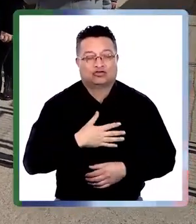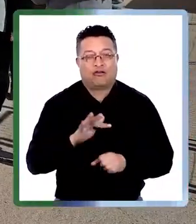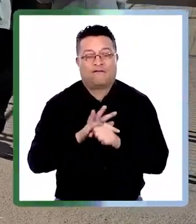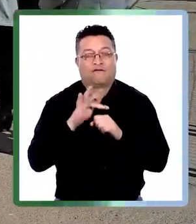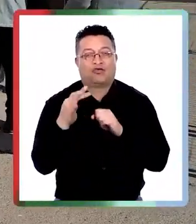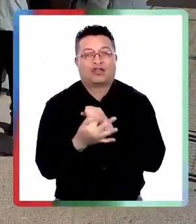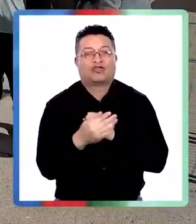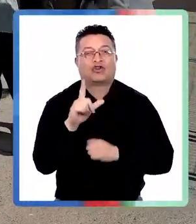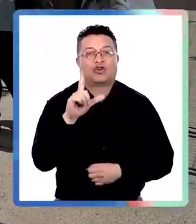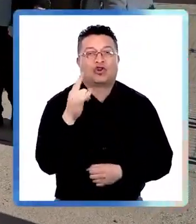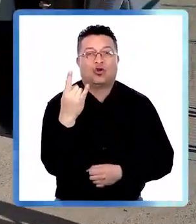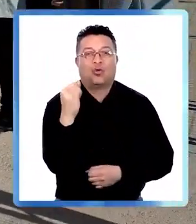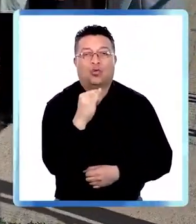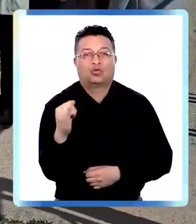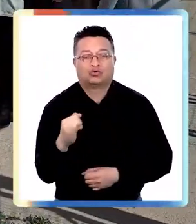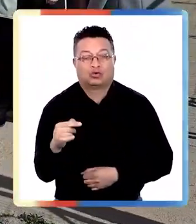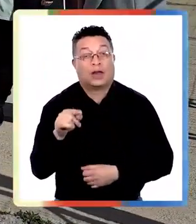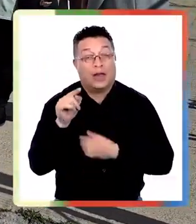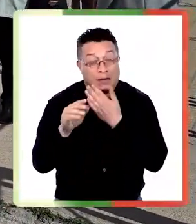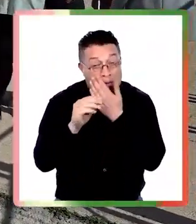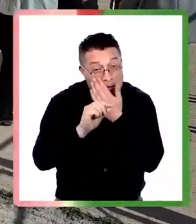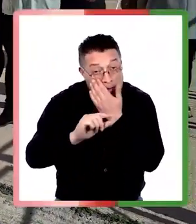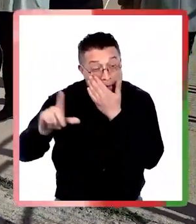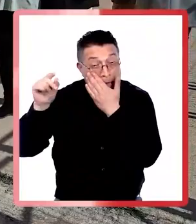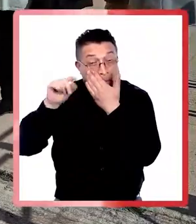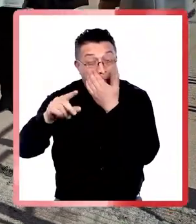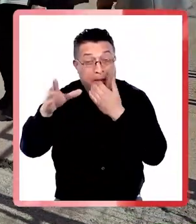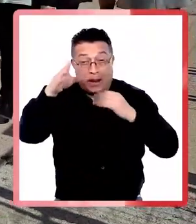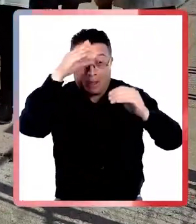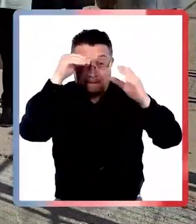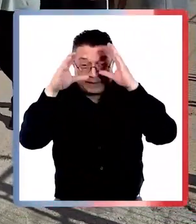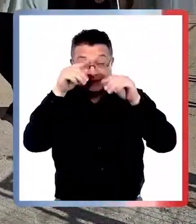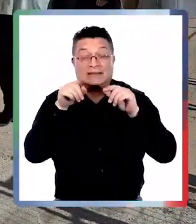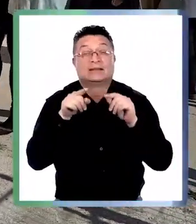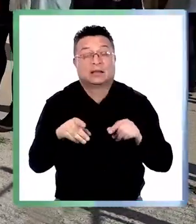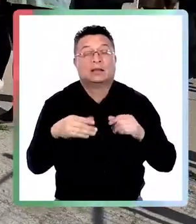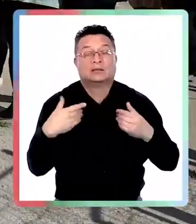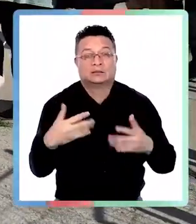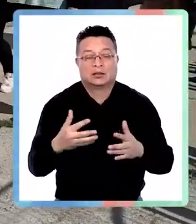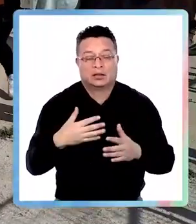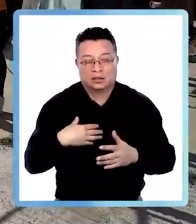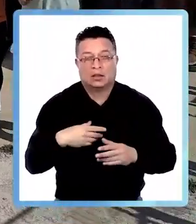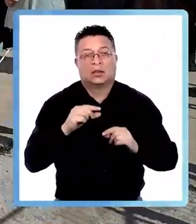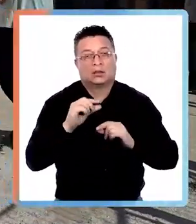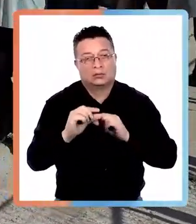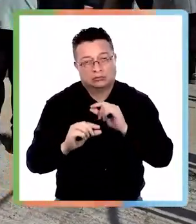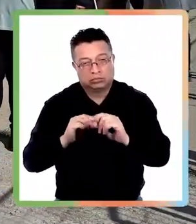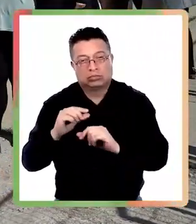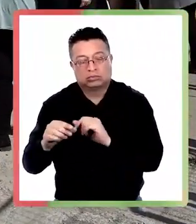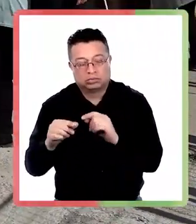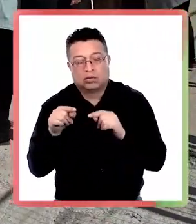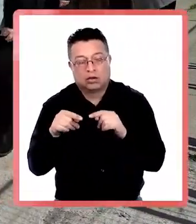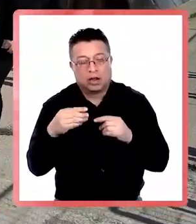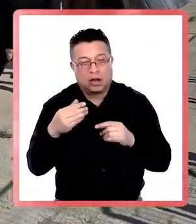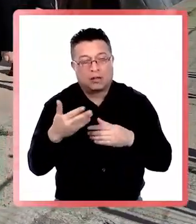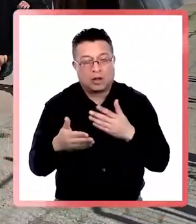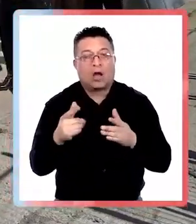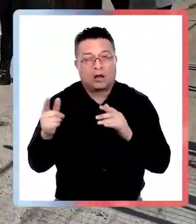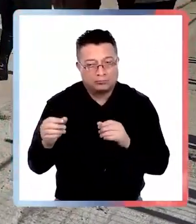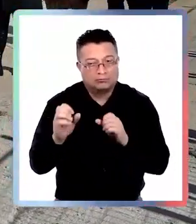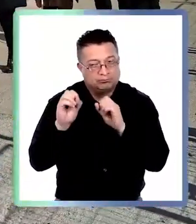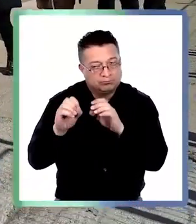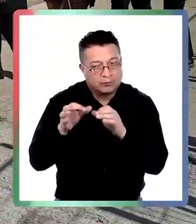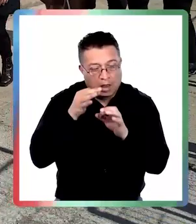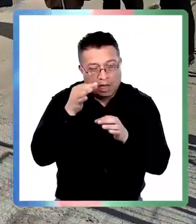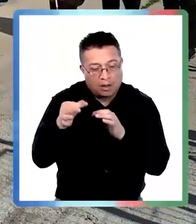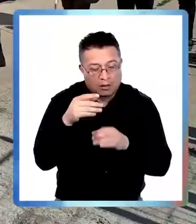ahí esa experiencia blind donde pusimos una estación A y hicimos una estación B, donde los acercamos al uso